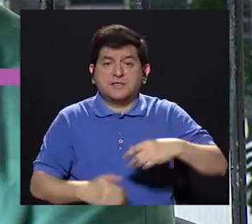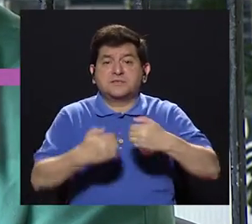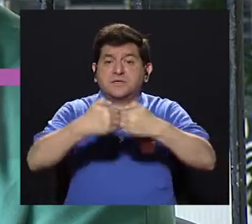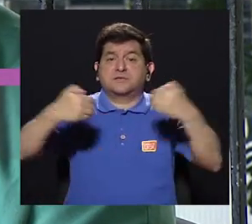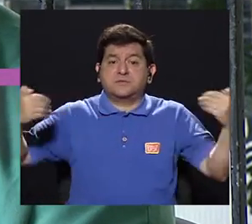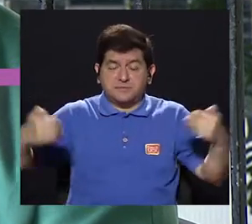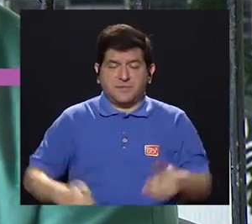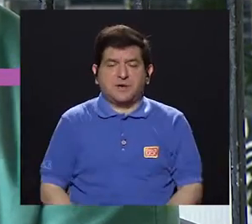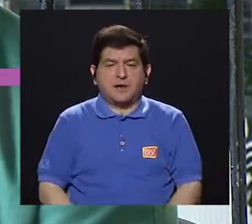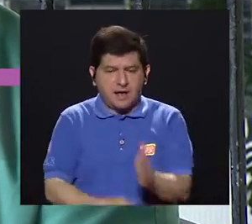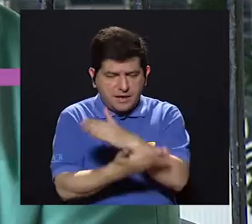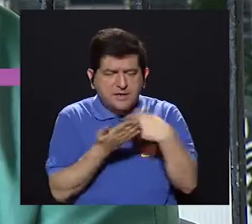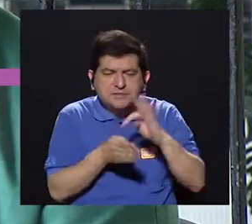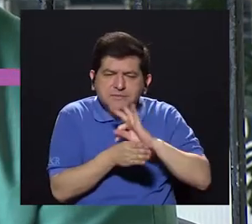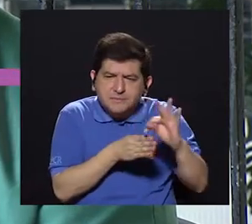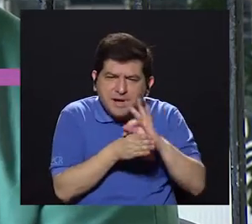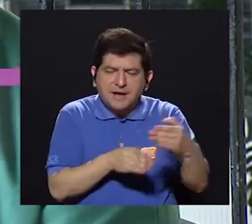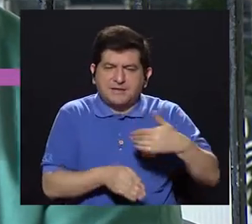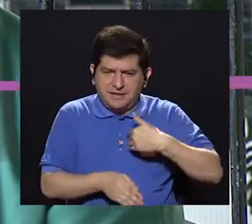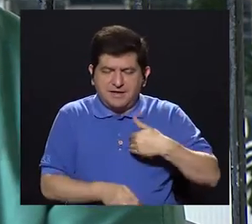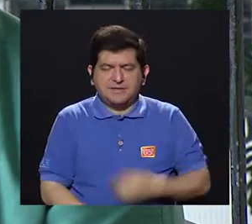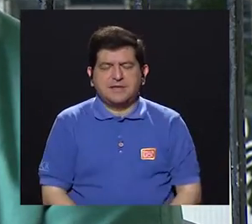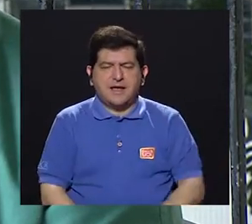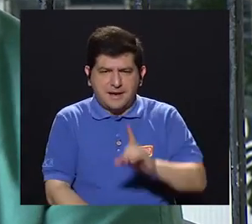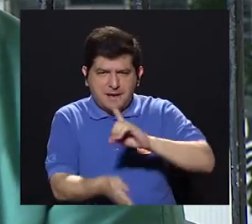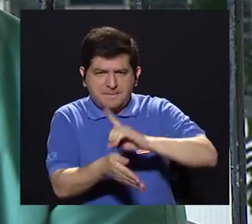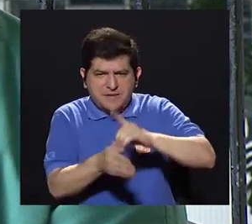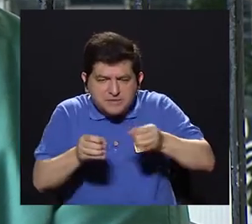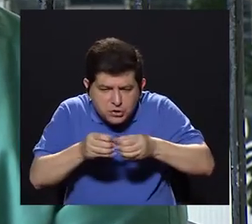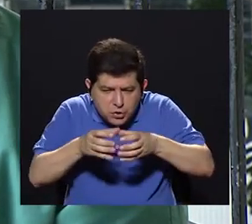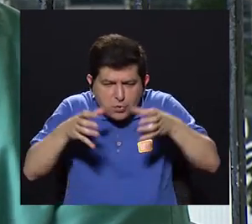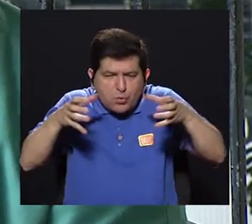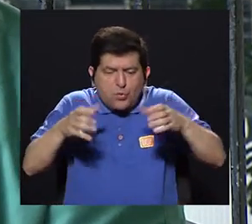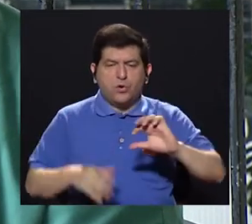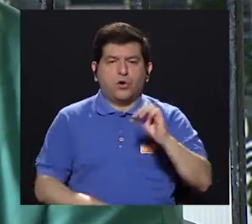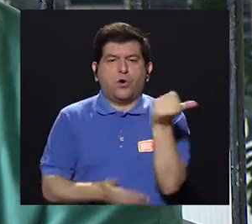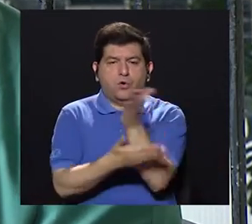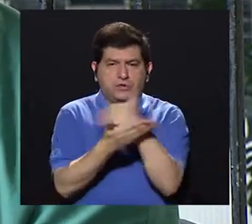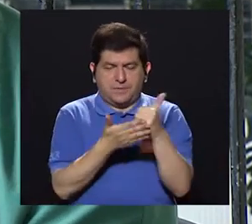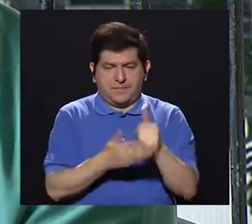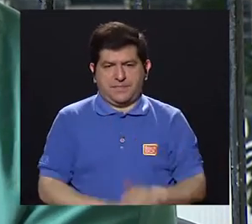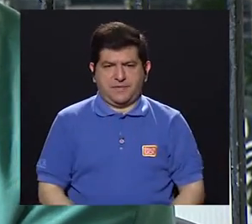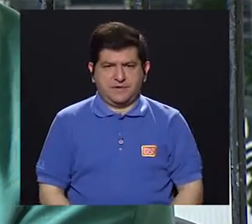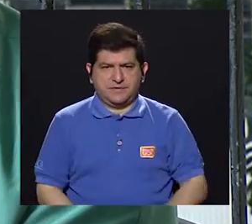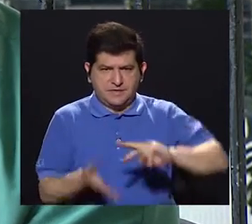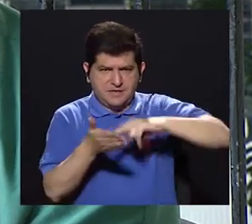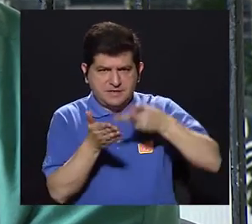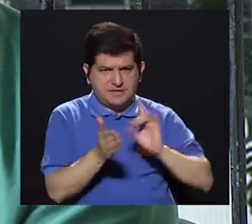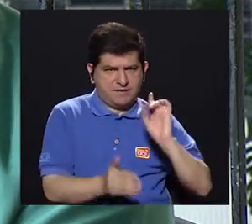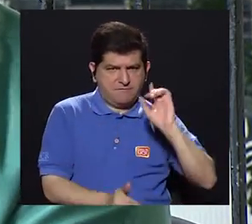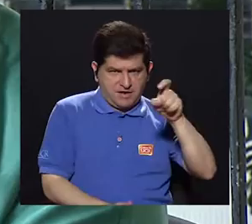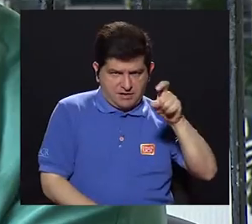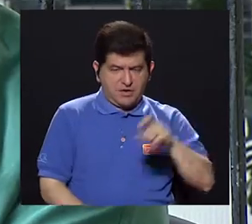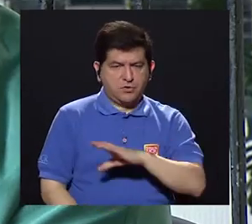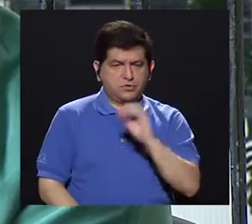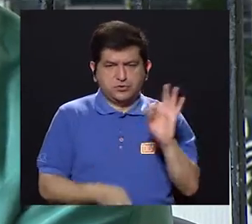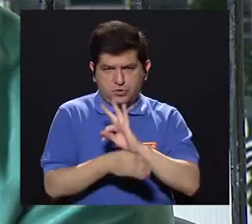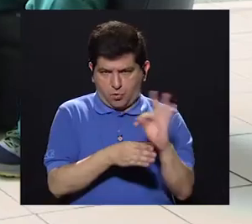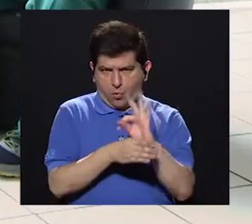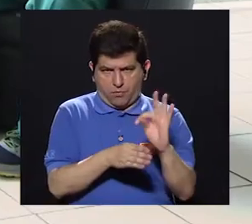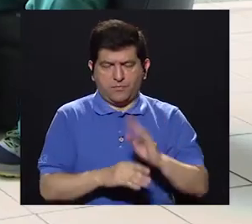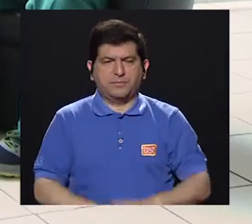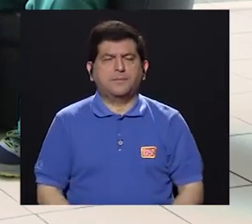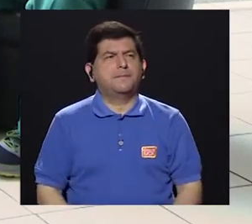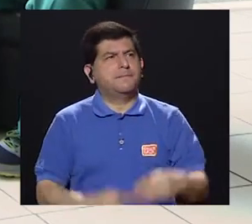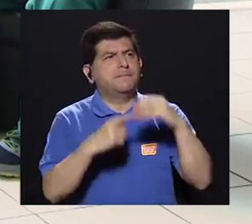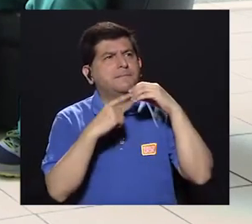aislarlos. Entonces esa es la parte terapéutica de la medicina nuclear. Luego está la otra parte del diagnóstico, de la parte de diagnóstica y terapéutica,